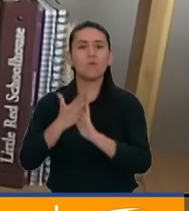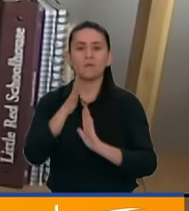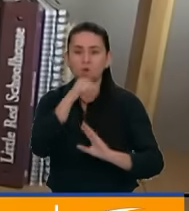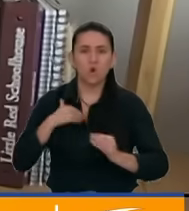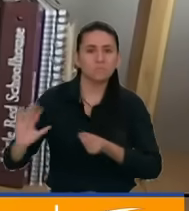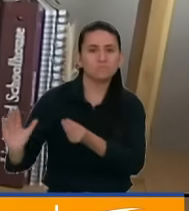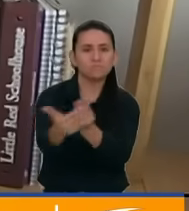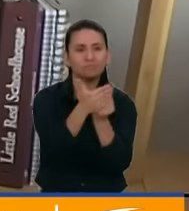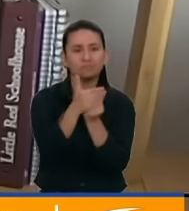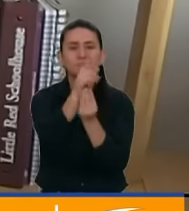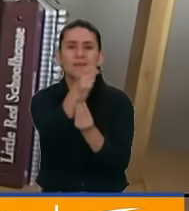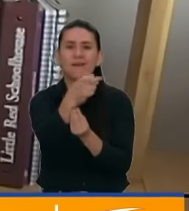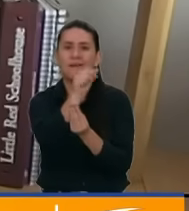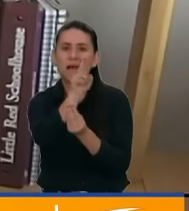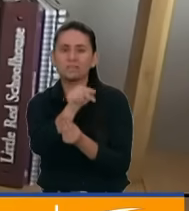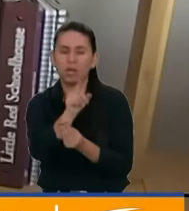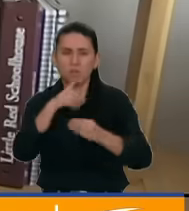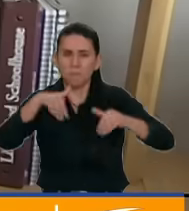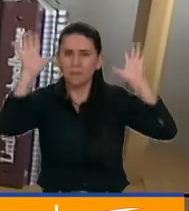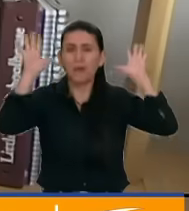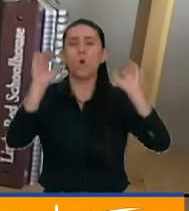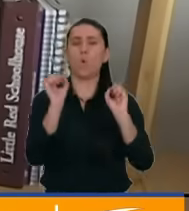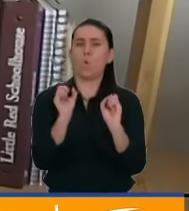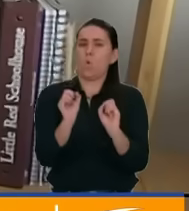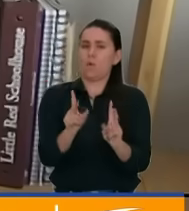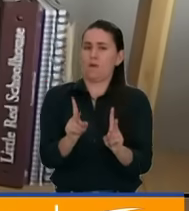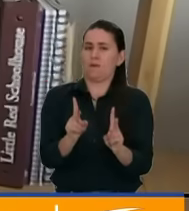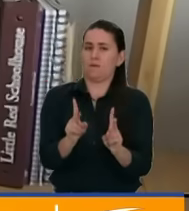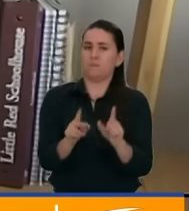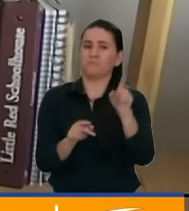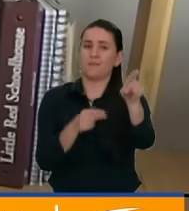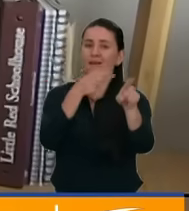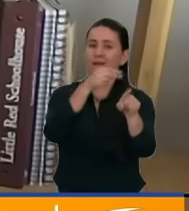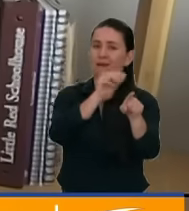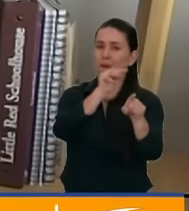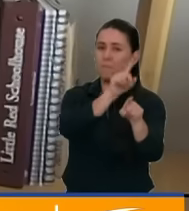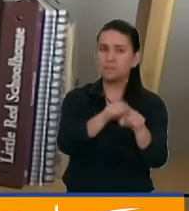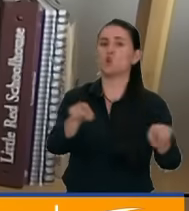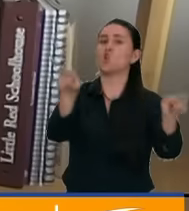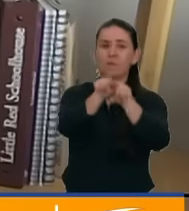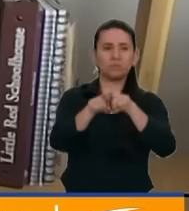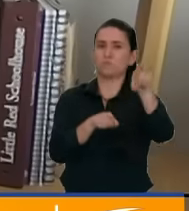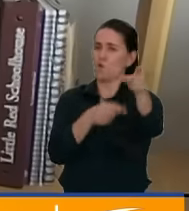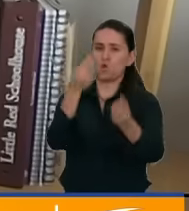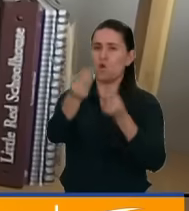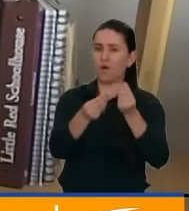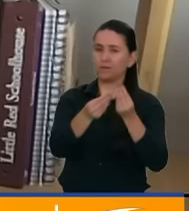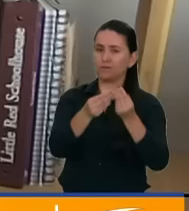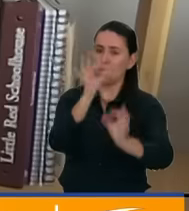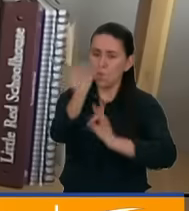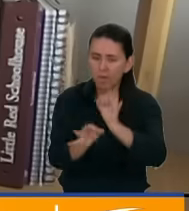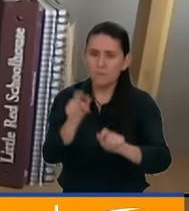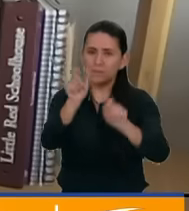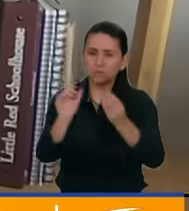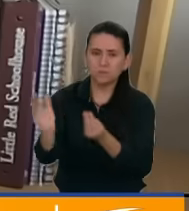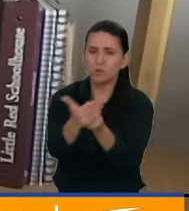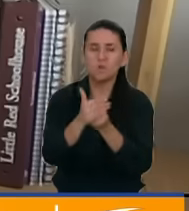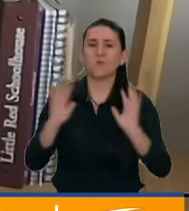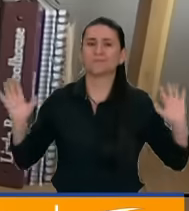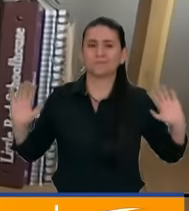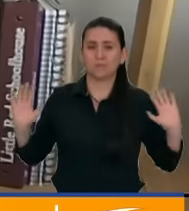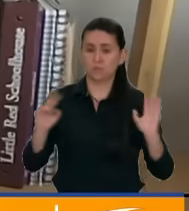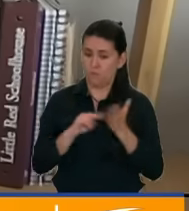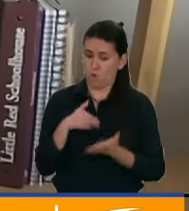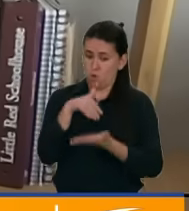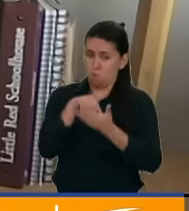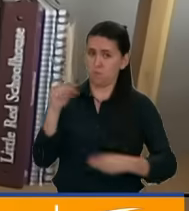de Gaza, puede también decir que jamás no ha hecho lo propio, y eso no lo pone en ninguna suerte de contradicción,